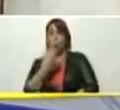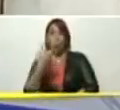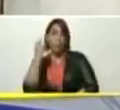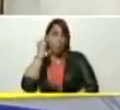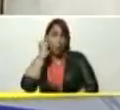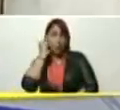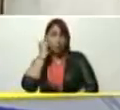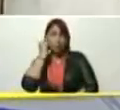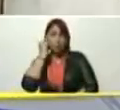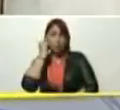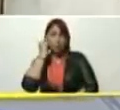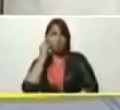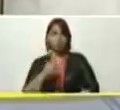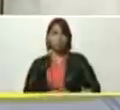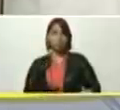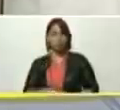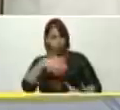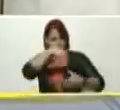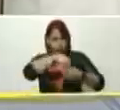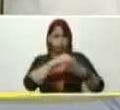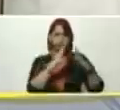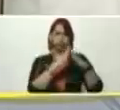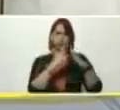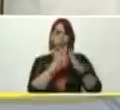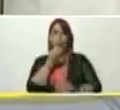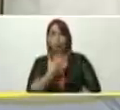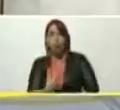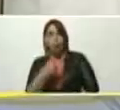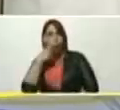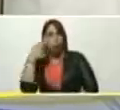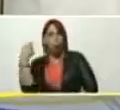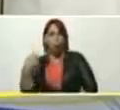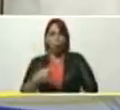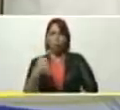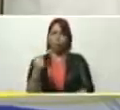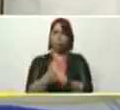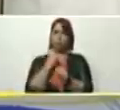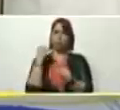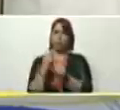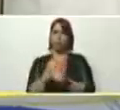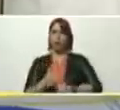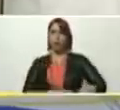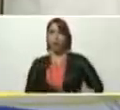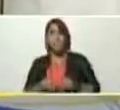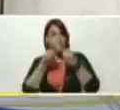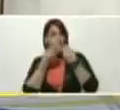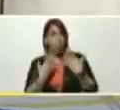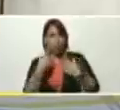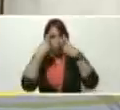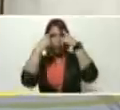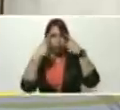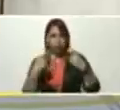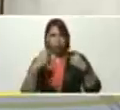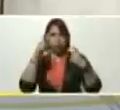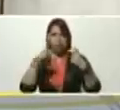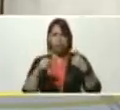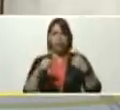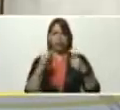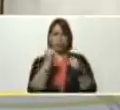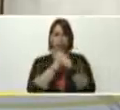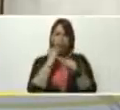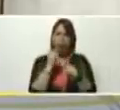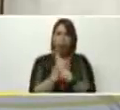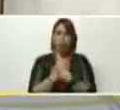mujer que dirige el hogar. Es bueno para el hombre que trabaja. Es bueno para el profesional, para la clase media, para la